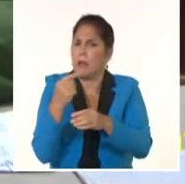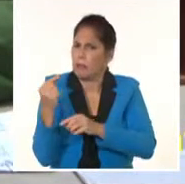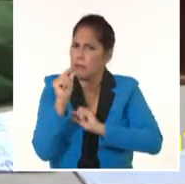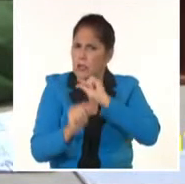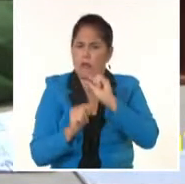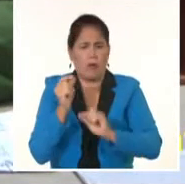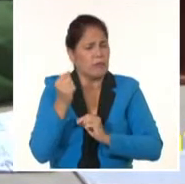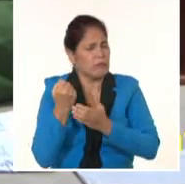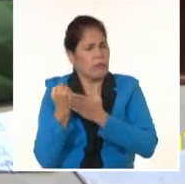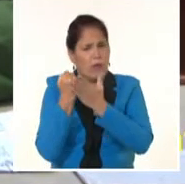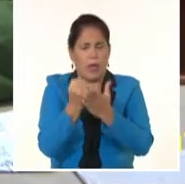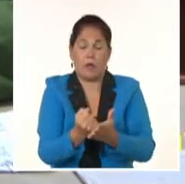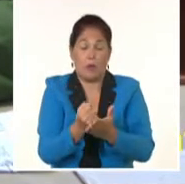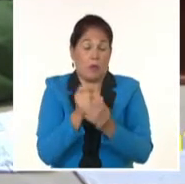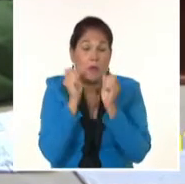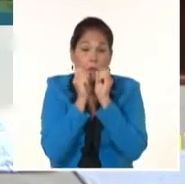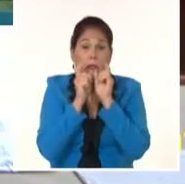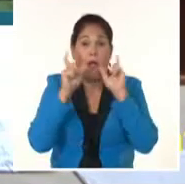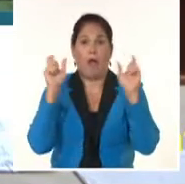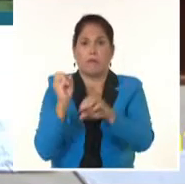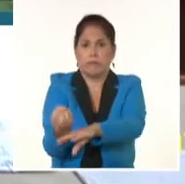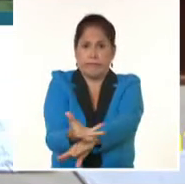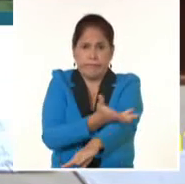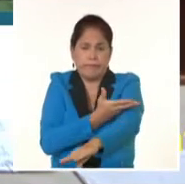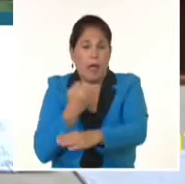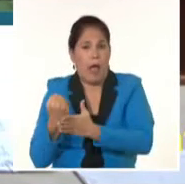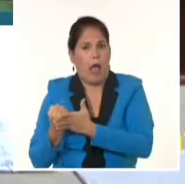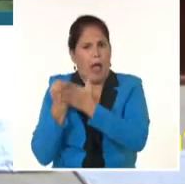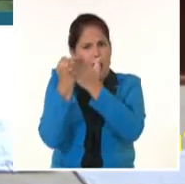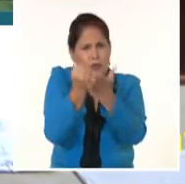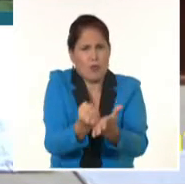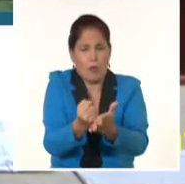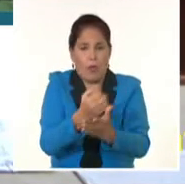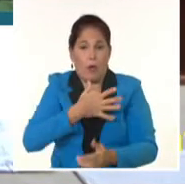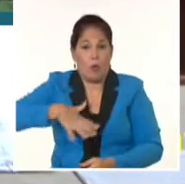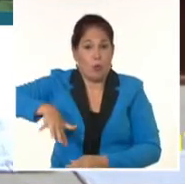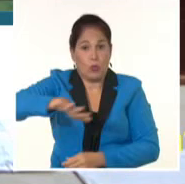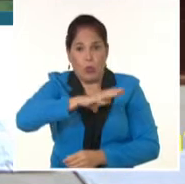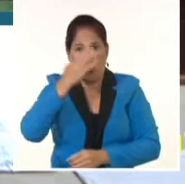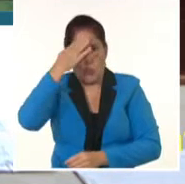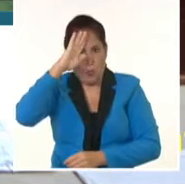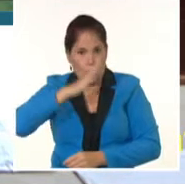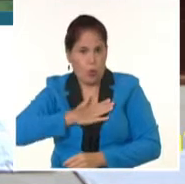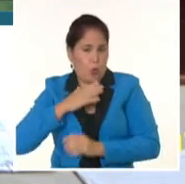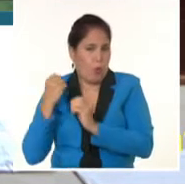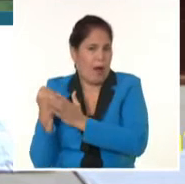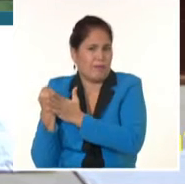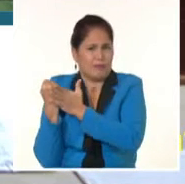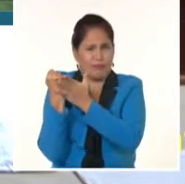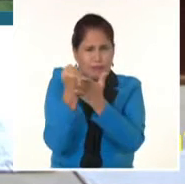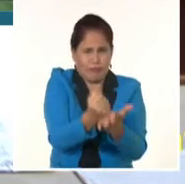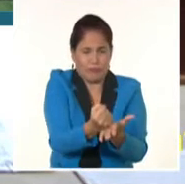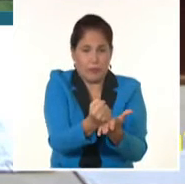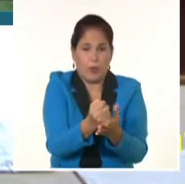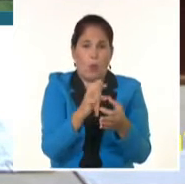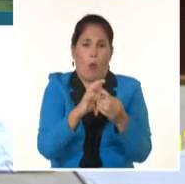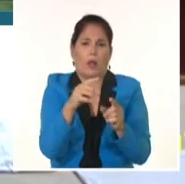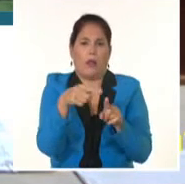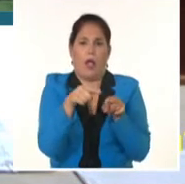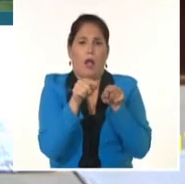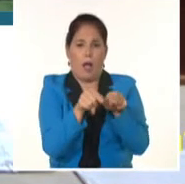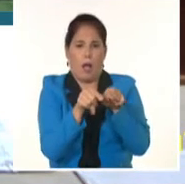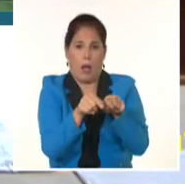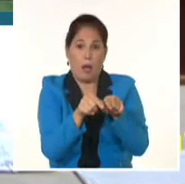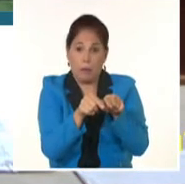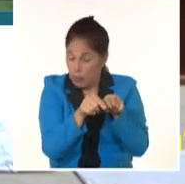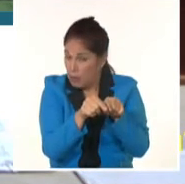país. Impresiona la muestra de solidaridad de todo Cuba y también del mundo que ha llegado a Guantánamo.